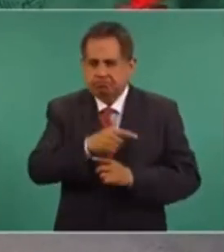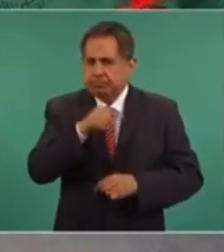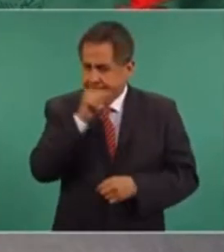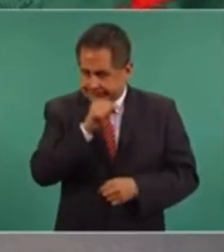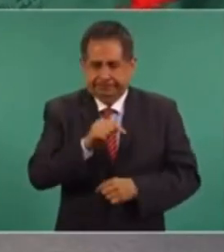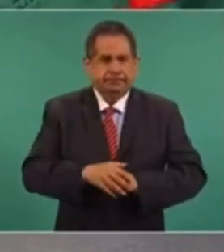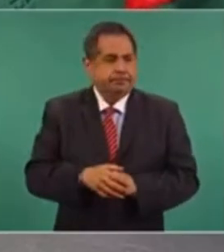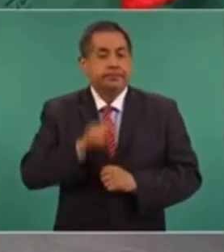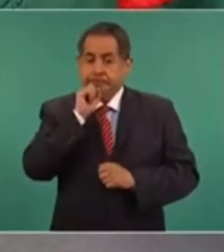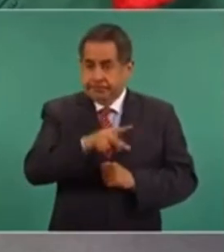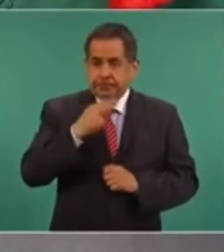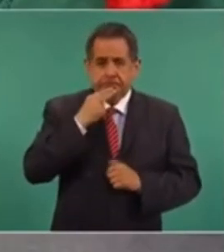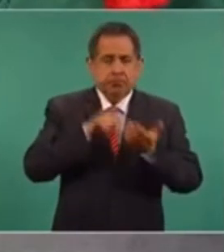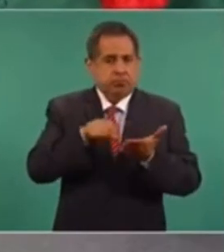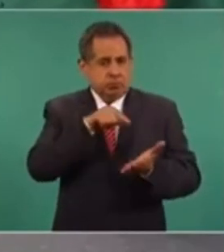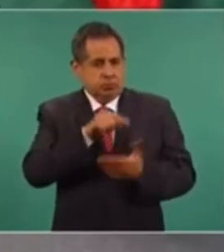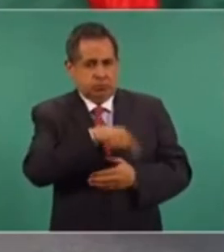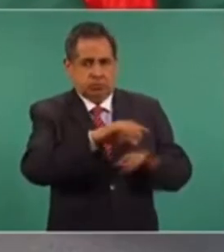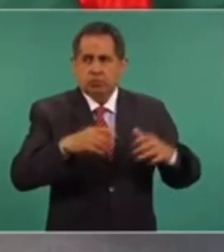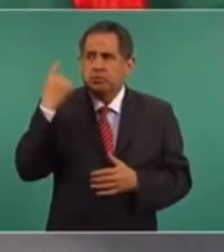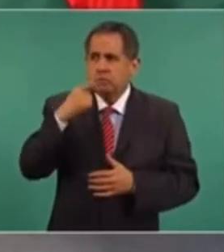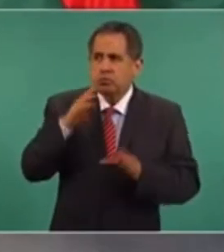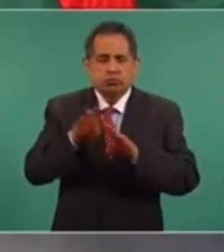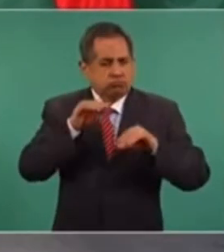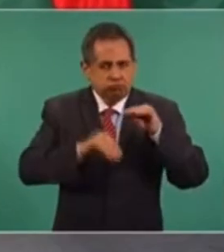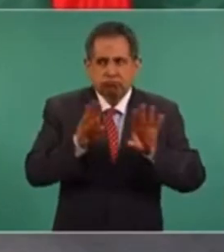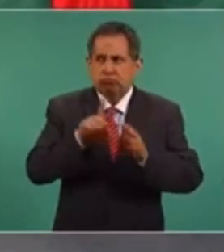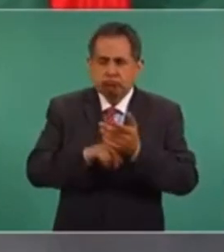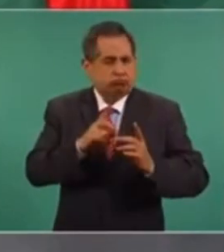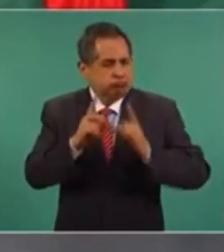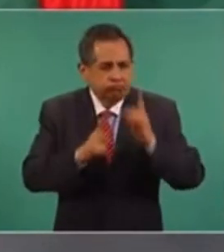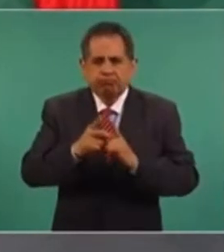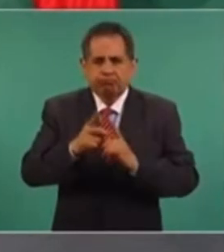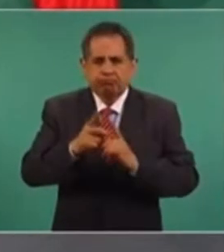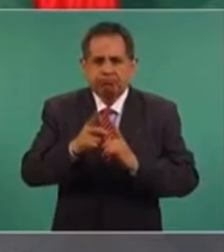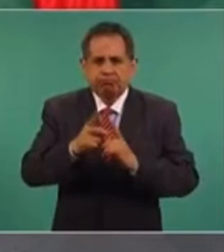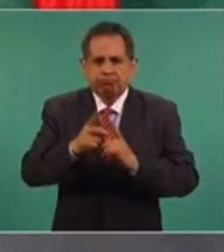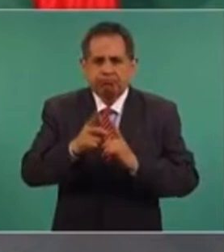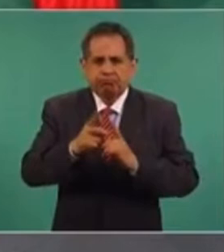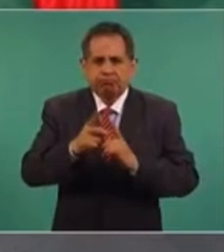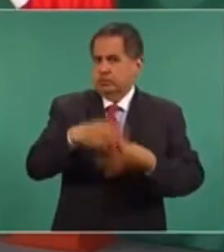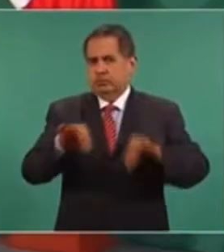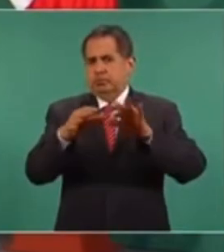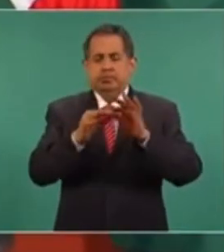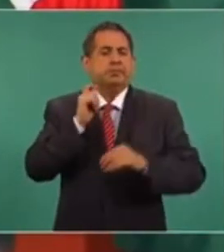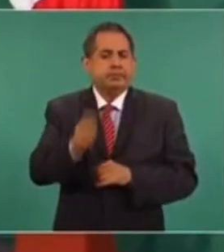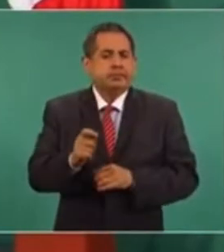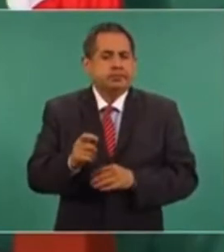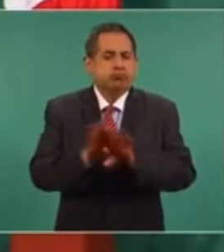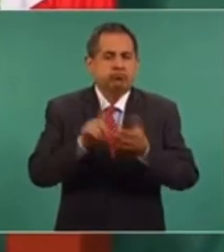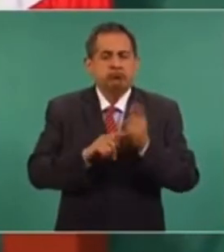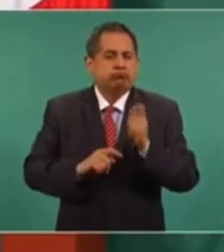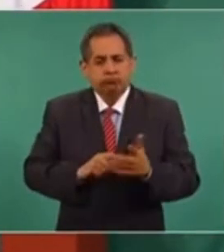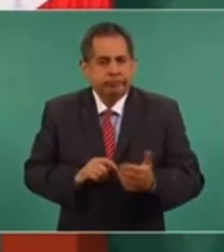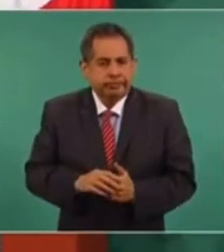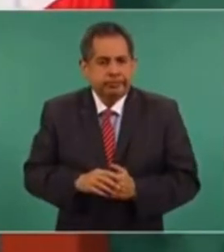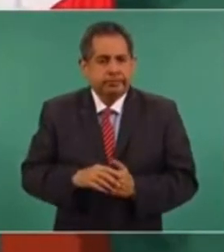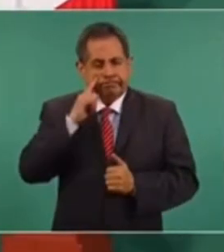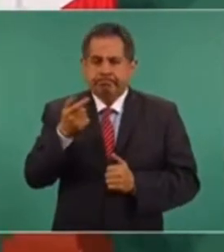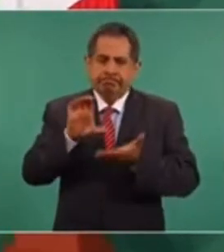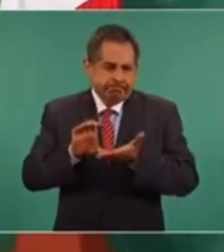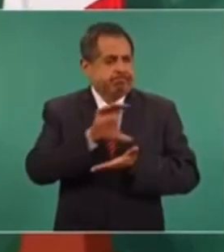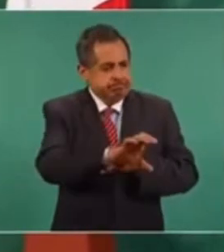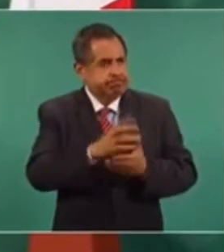y se va a utilizar ese espacio para la recreación, para el deporte, porque es muy importante el que podamos